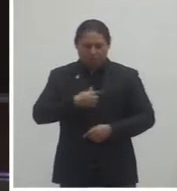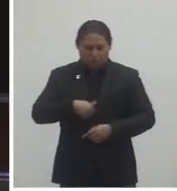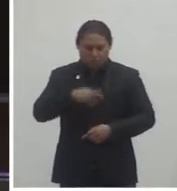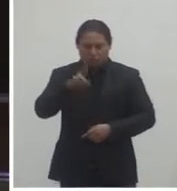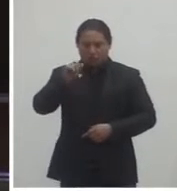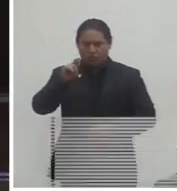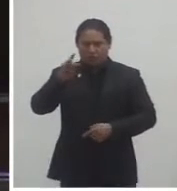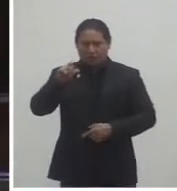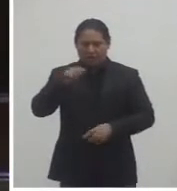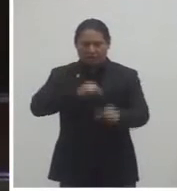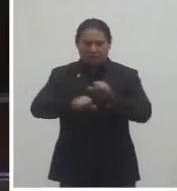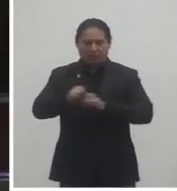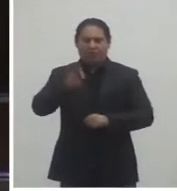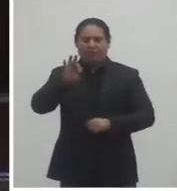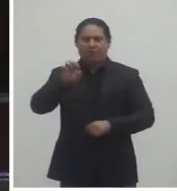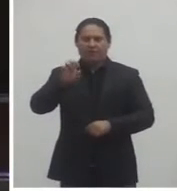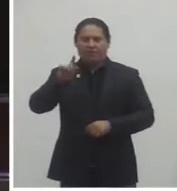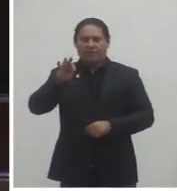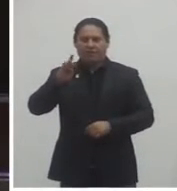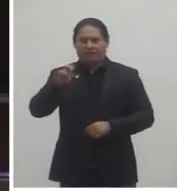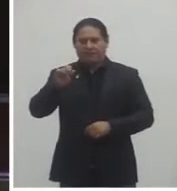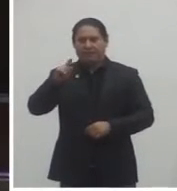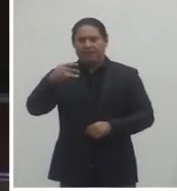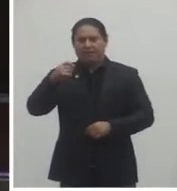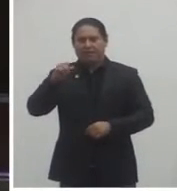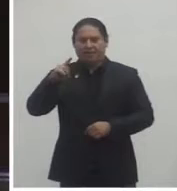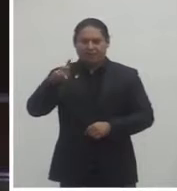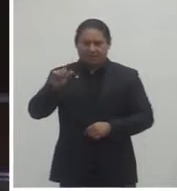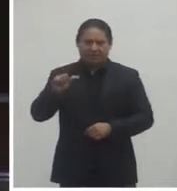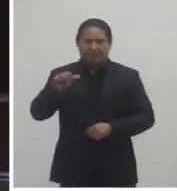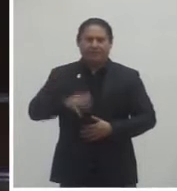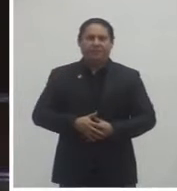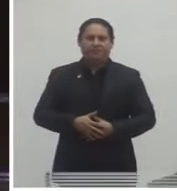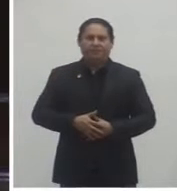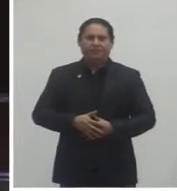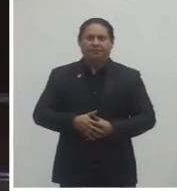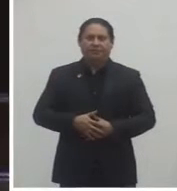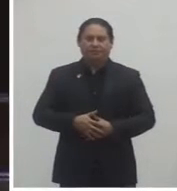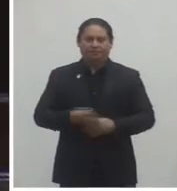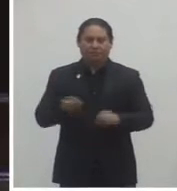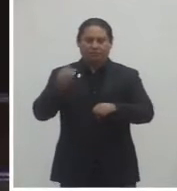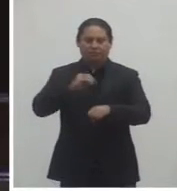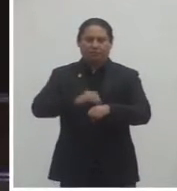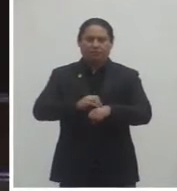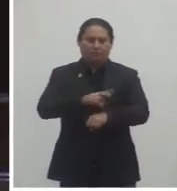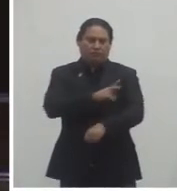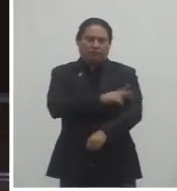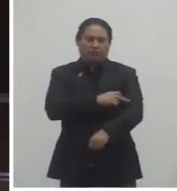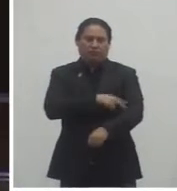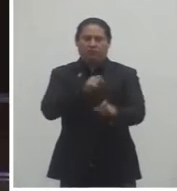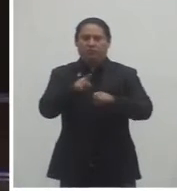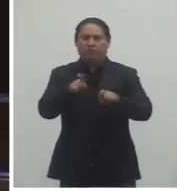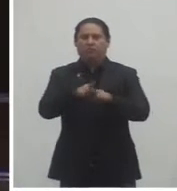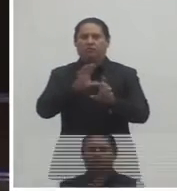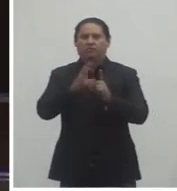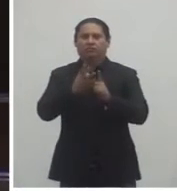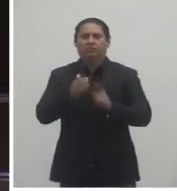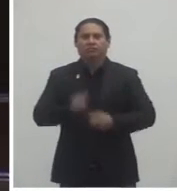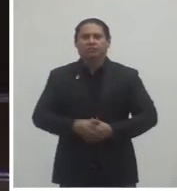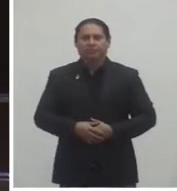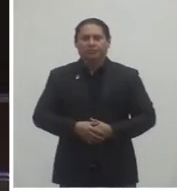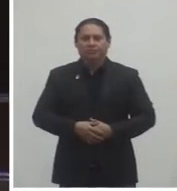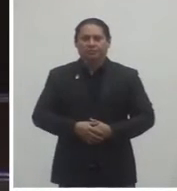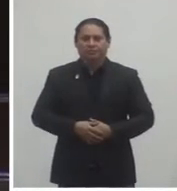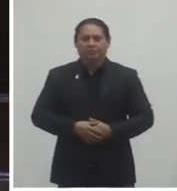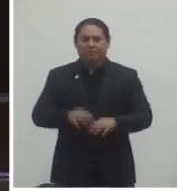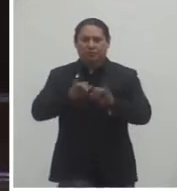Castellanos en sustitución del diputado Felipe de Jesús Granda Pastrana, quien ocupará el cargo de vocal de la referida comisión, dado